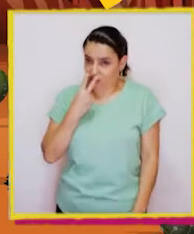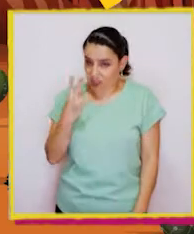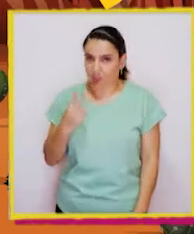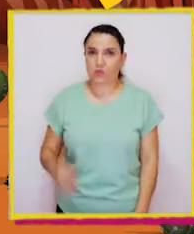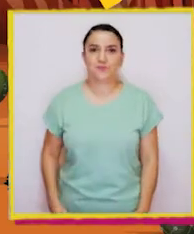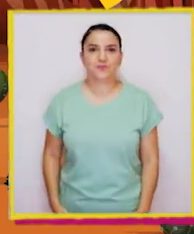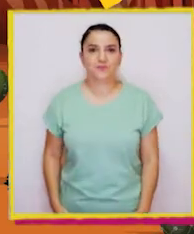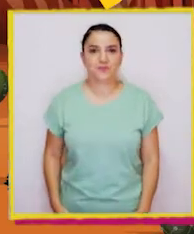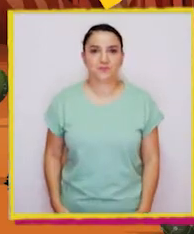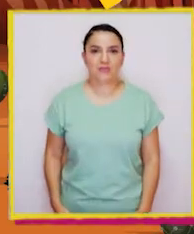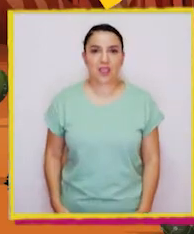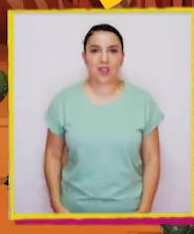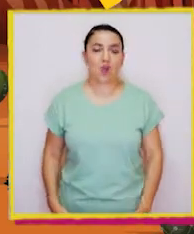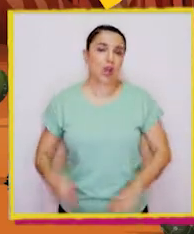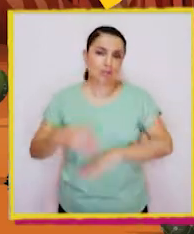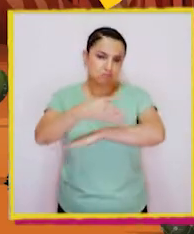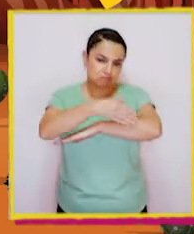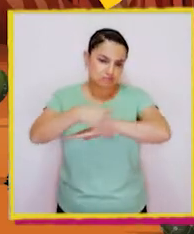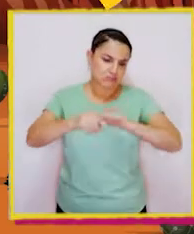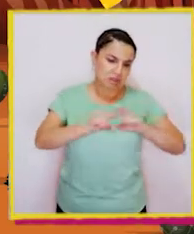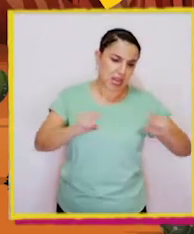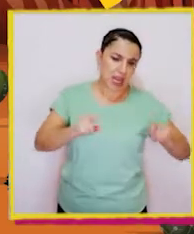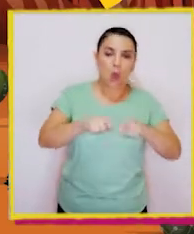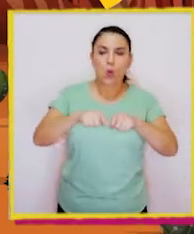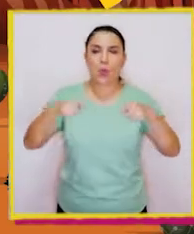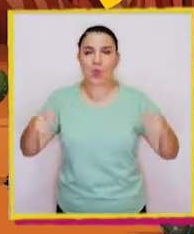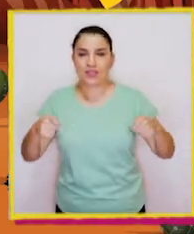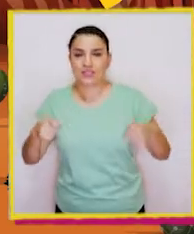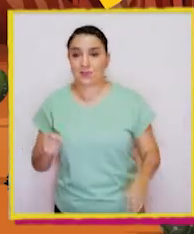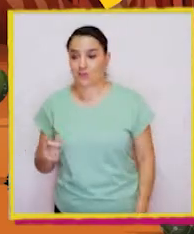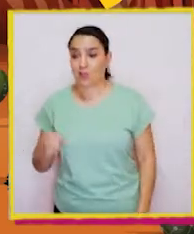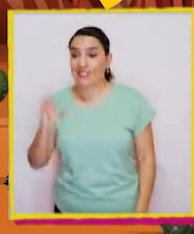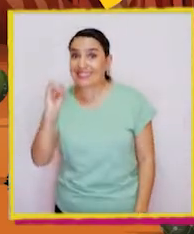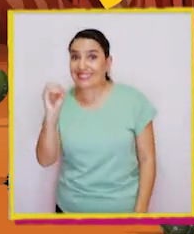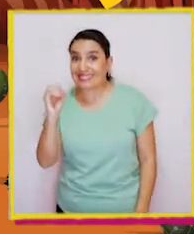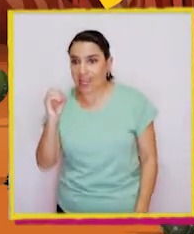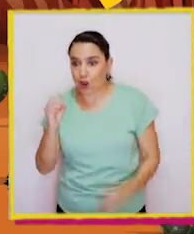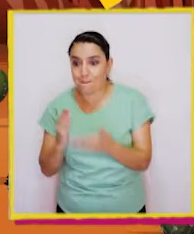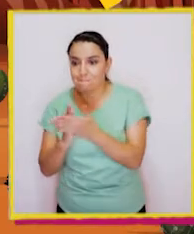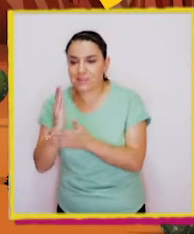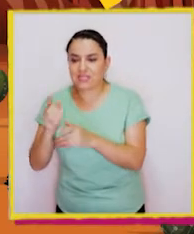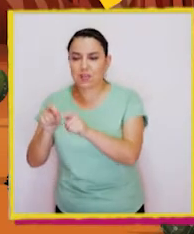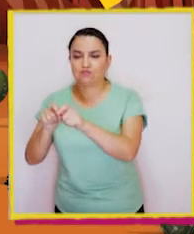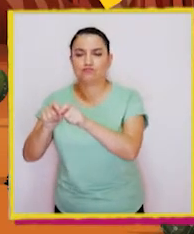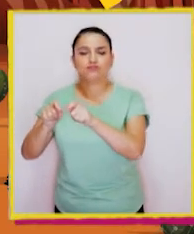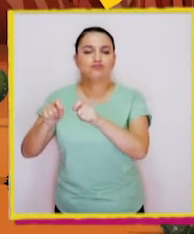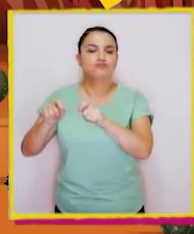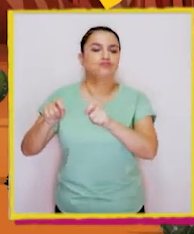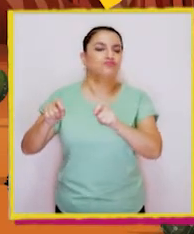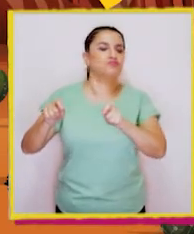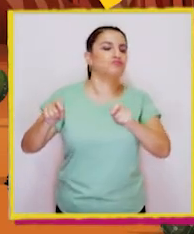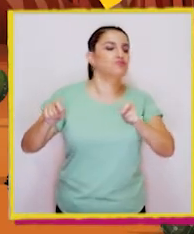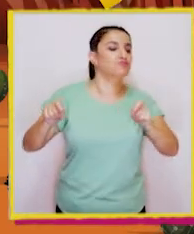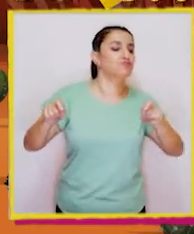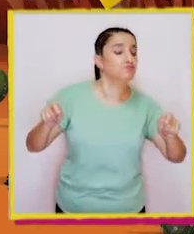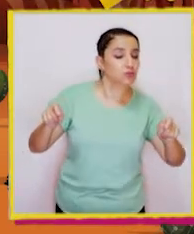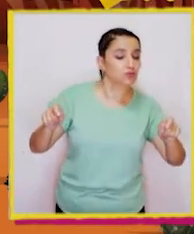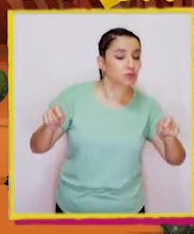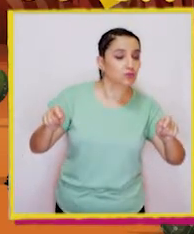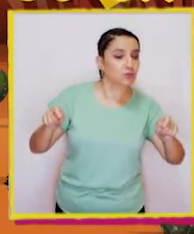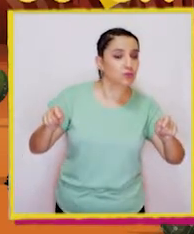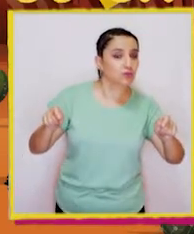este. Lo voy a medir con la regla o la wincha. Pongo el centímetro cero al comienzo y lo estiro hasta ver dónde